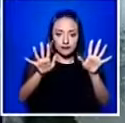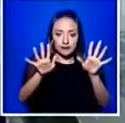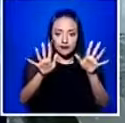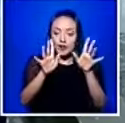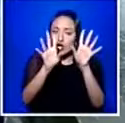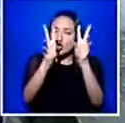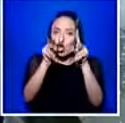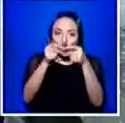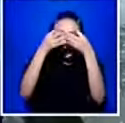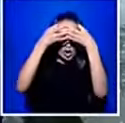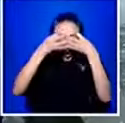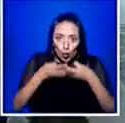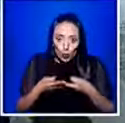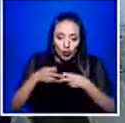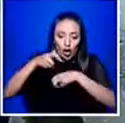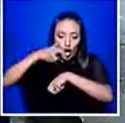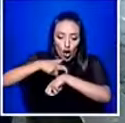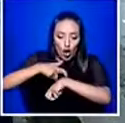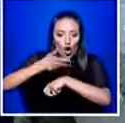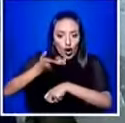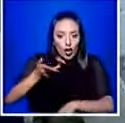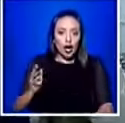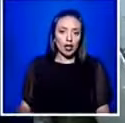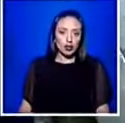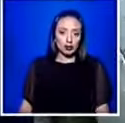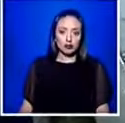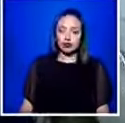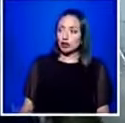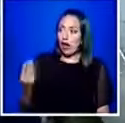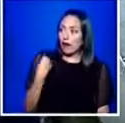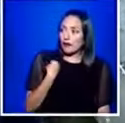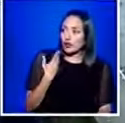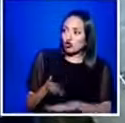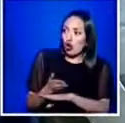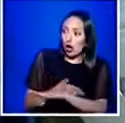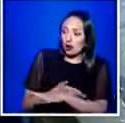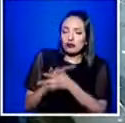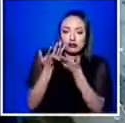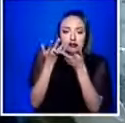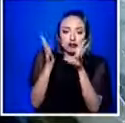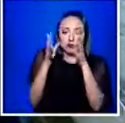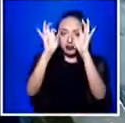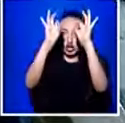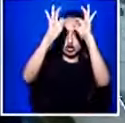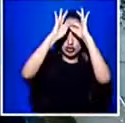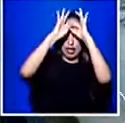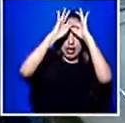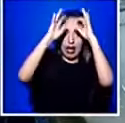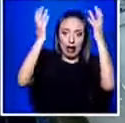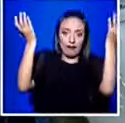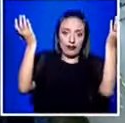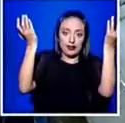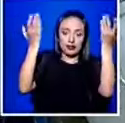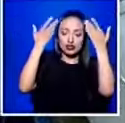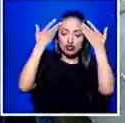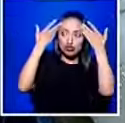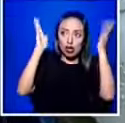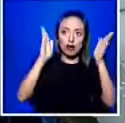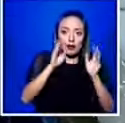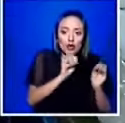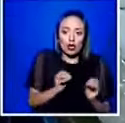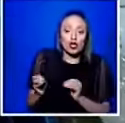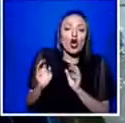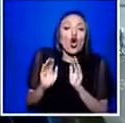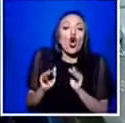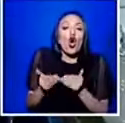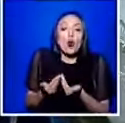se cumple con el cronograma que ya se establece. Entonces no les avisan cuándo les van a quitar el agua. Evidentemente no se pueden organizar los vecinos. Así